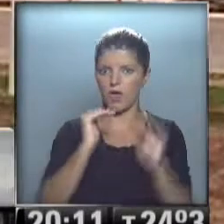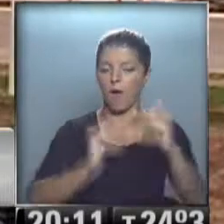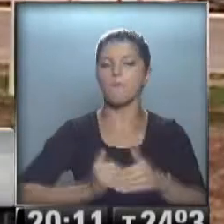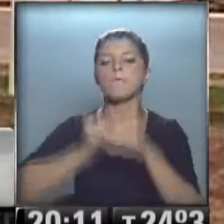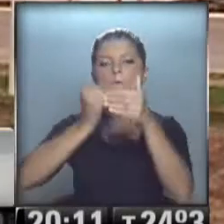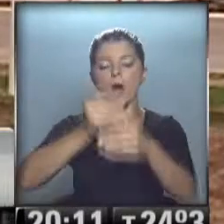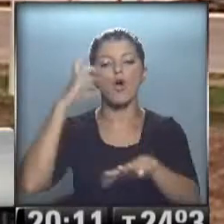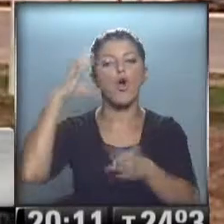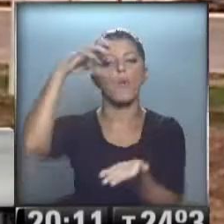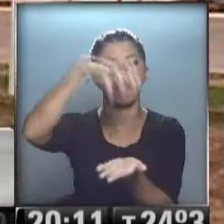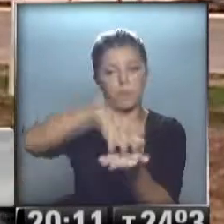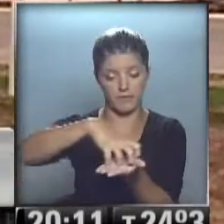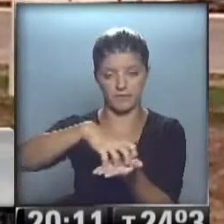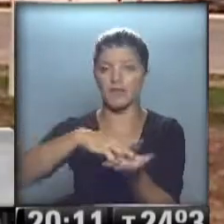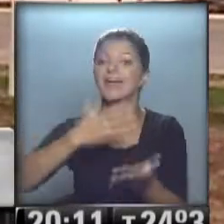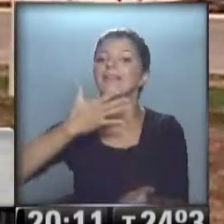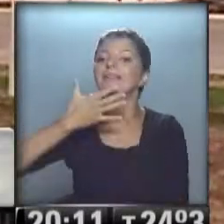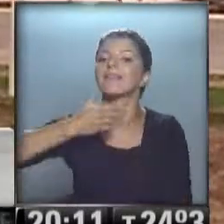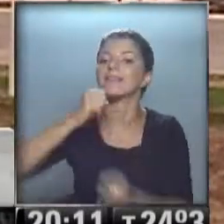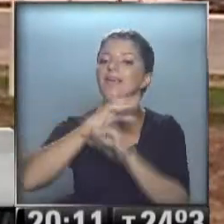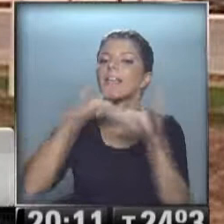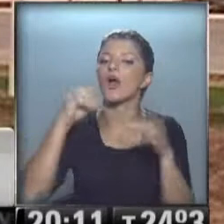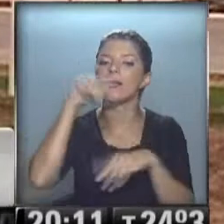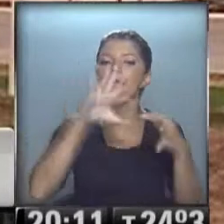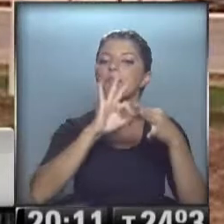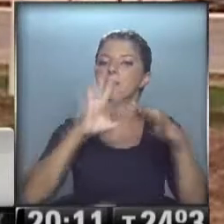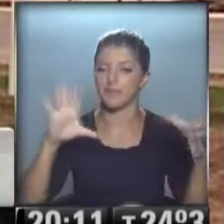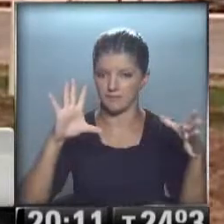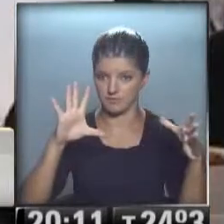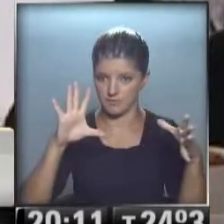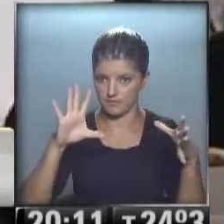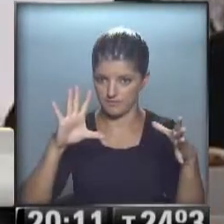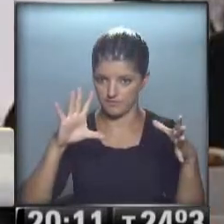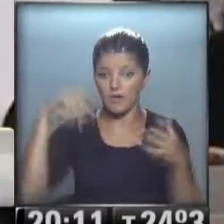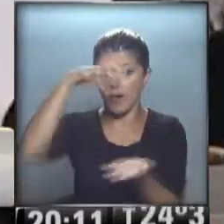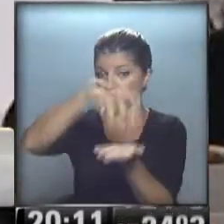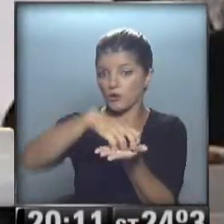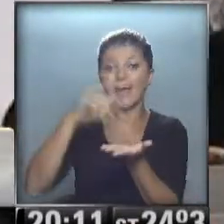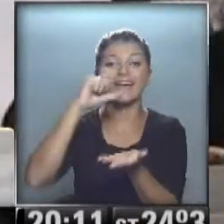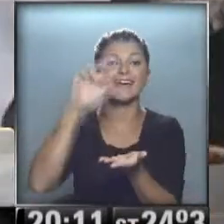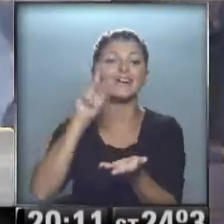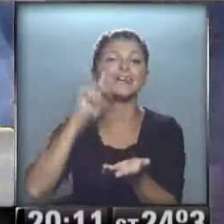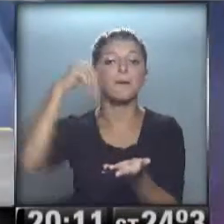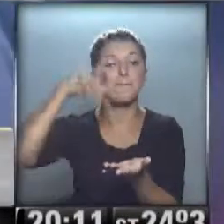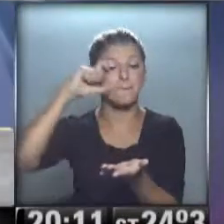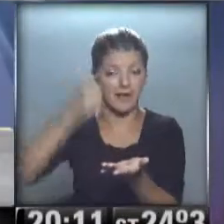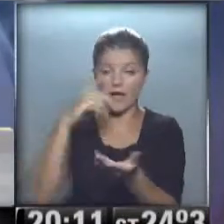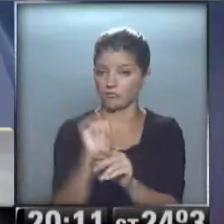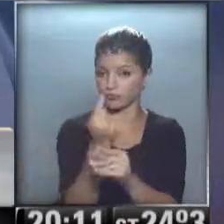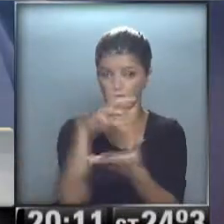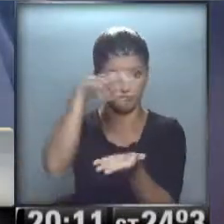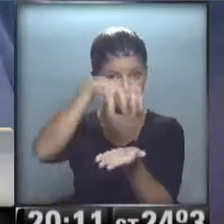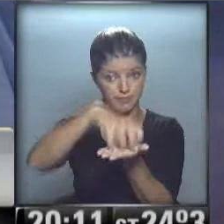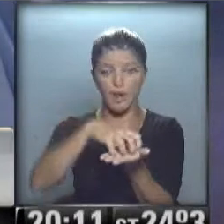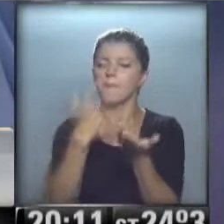de Crimea, que declaró la independencia formal de Crimea. Hay todo un debate si es legal o no es legal que una parte